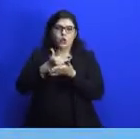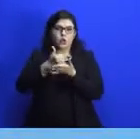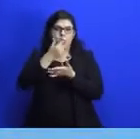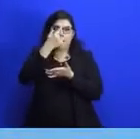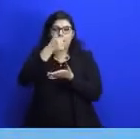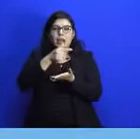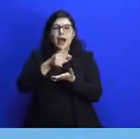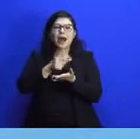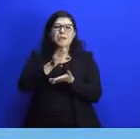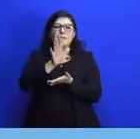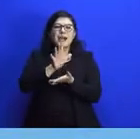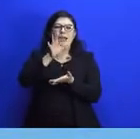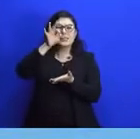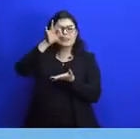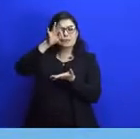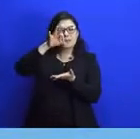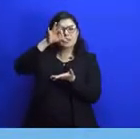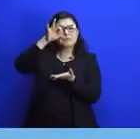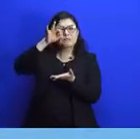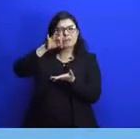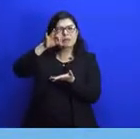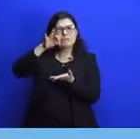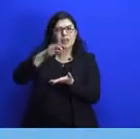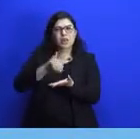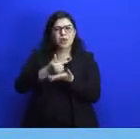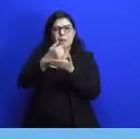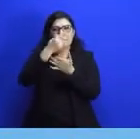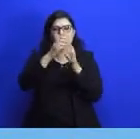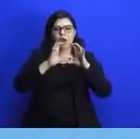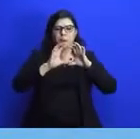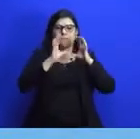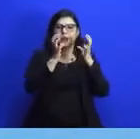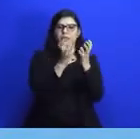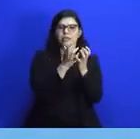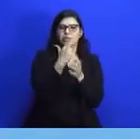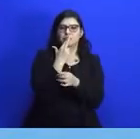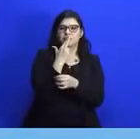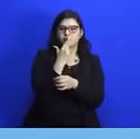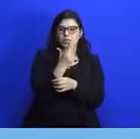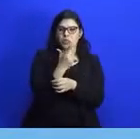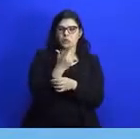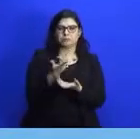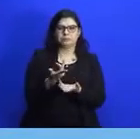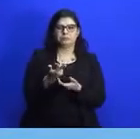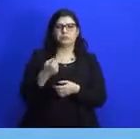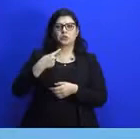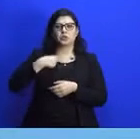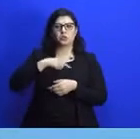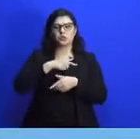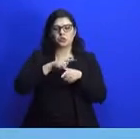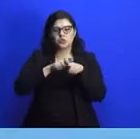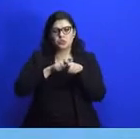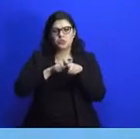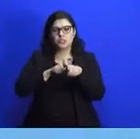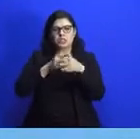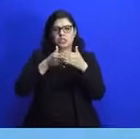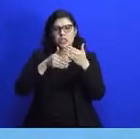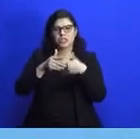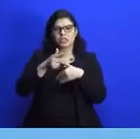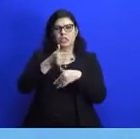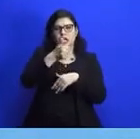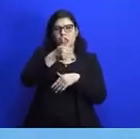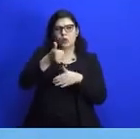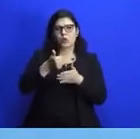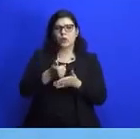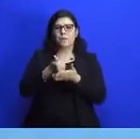semilla para que nuestro planeta sea un poco mejor. Vamos a seguir adelante con la ayuda de cada uno de ustedes. Mil, mil, mil